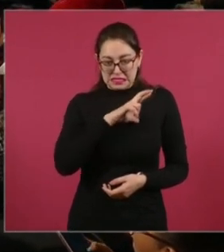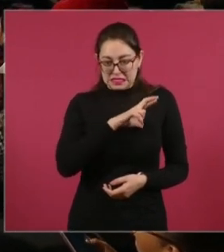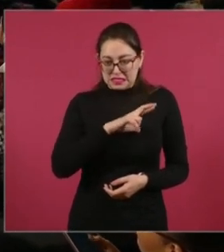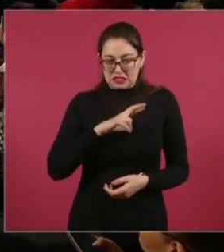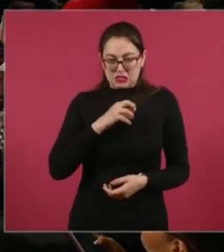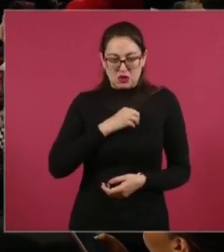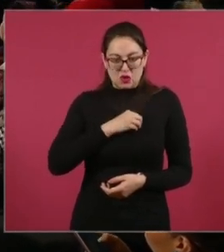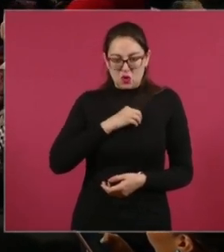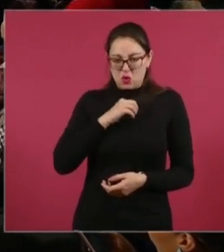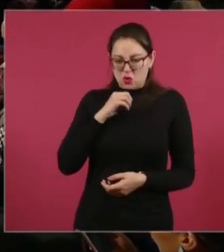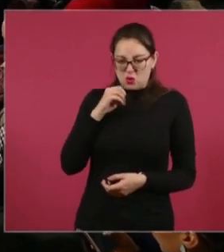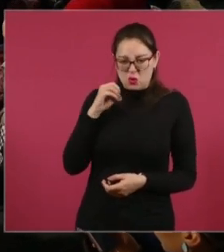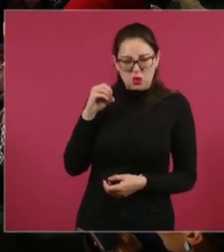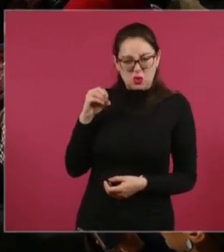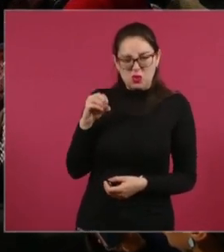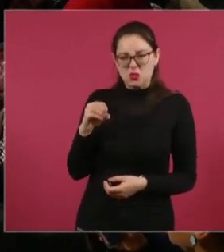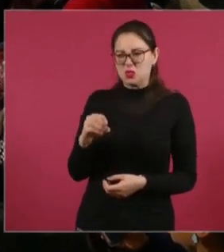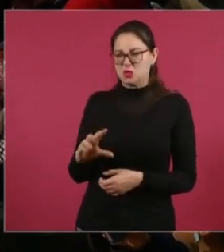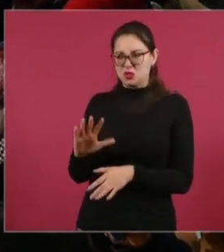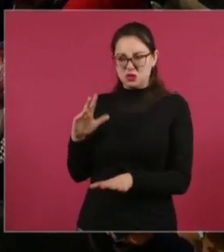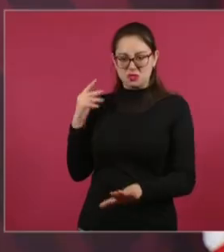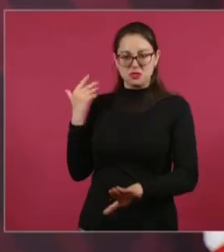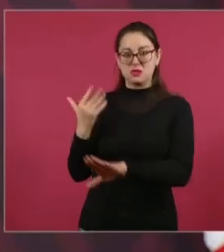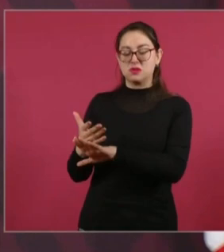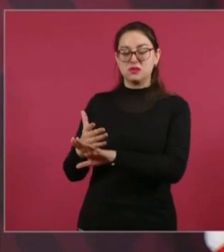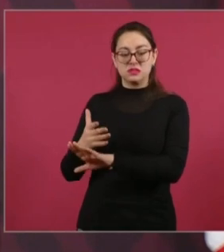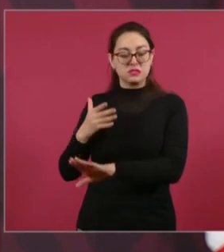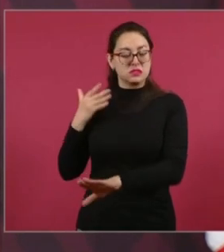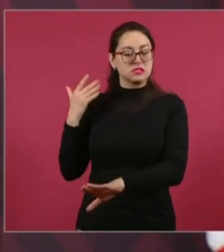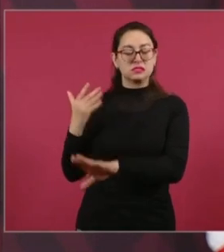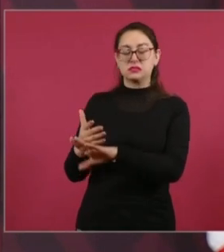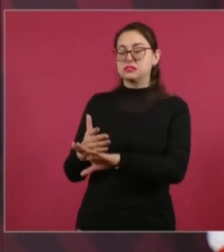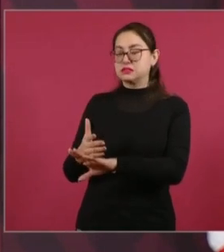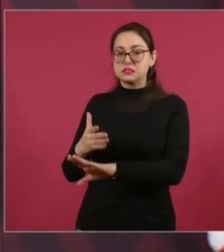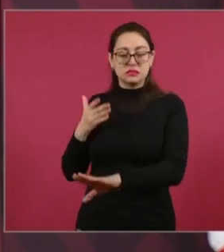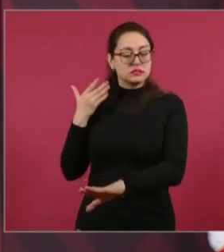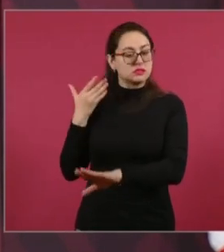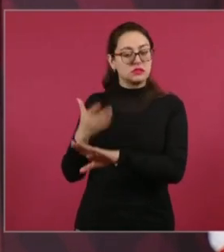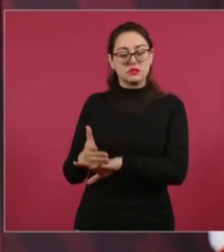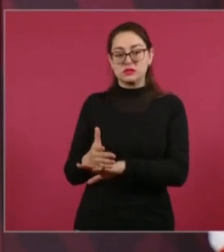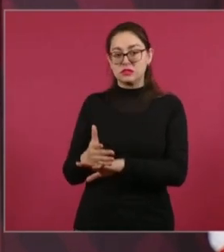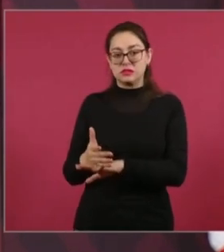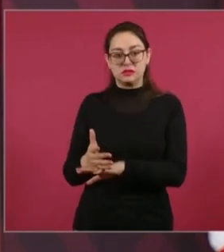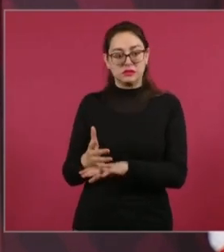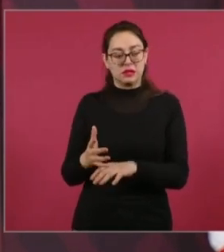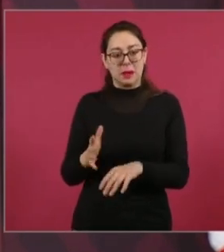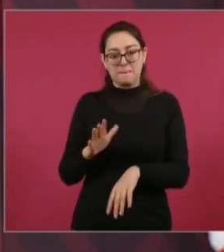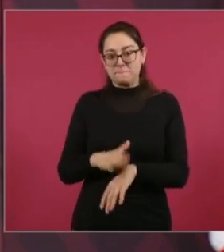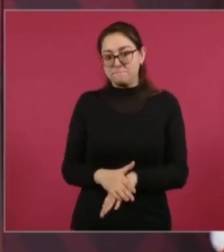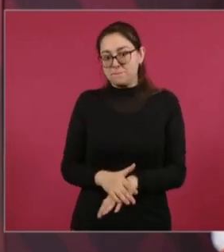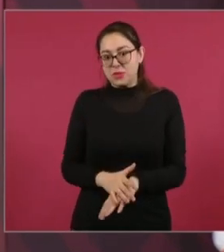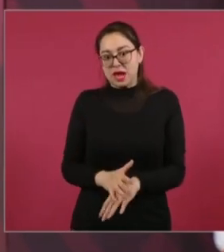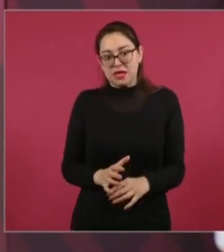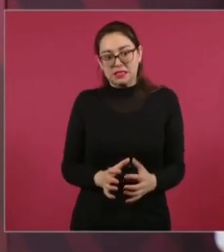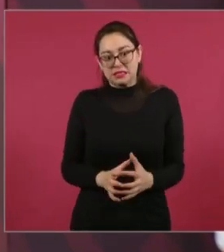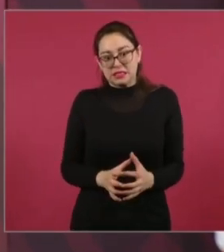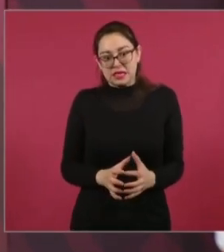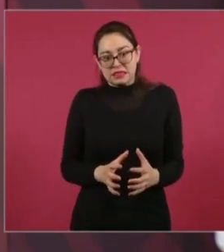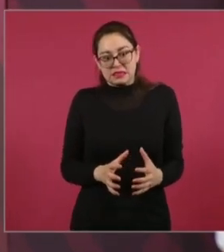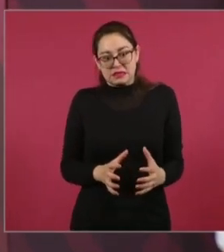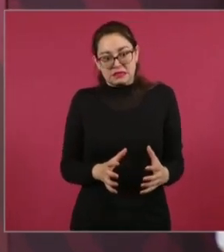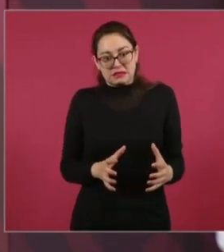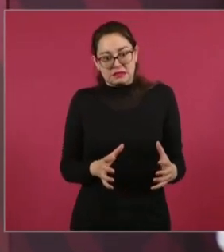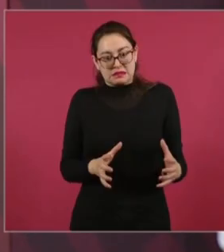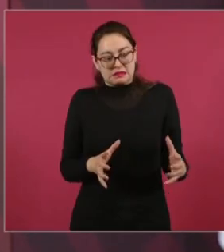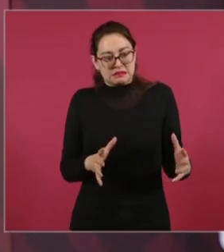acrecentando en la